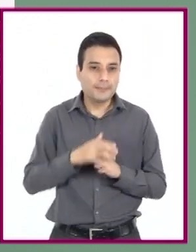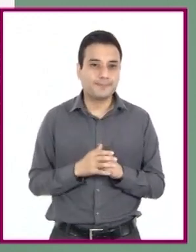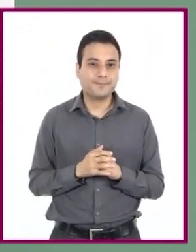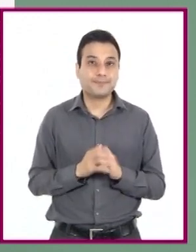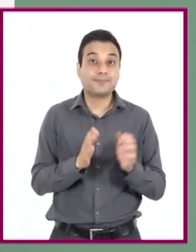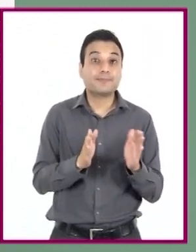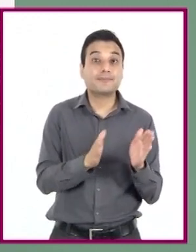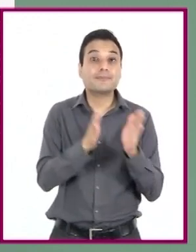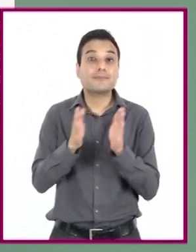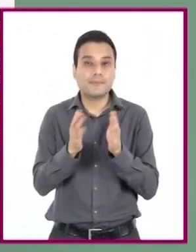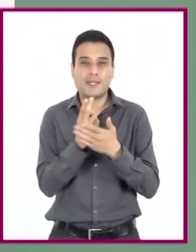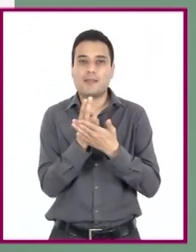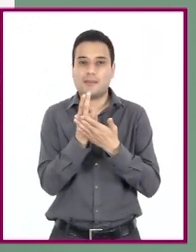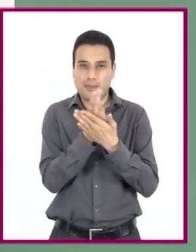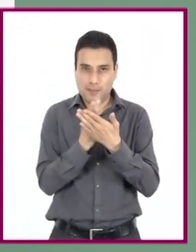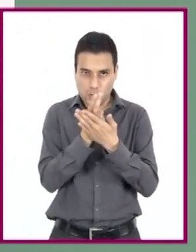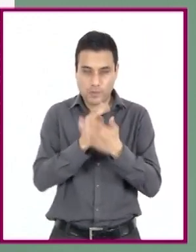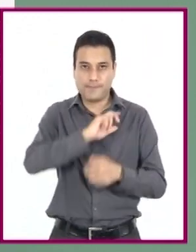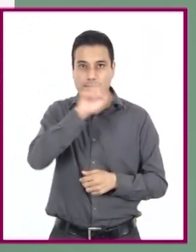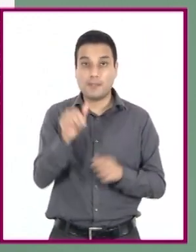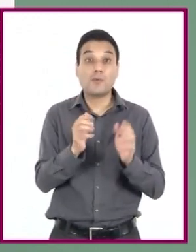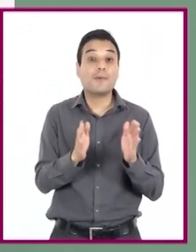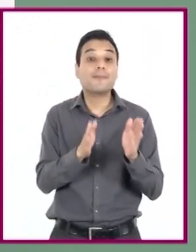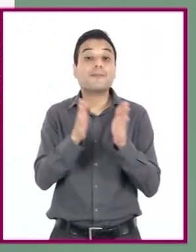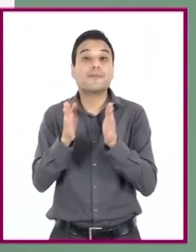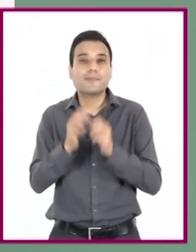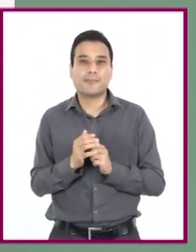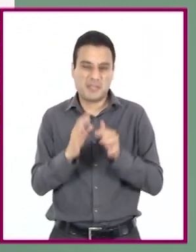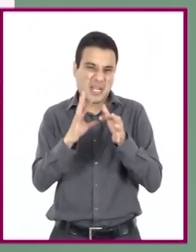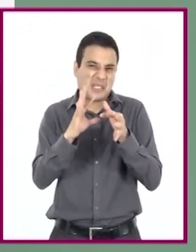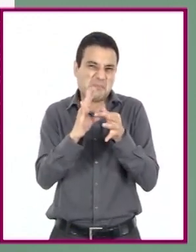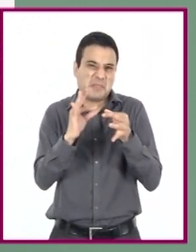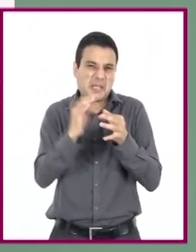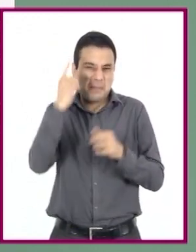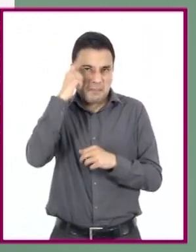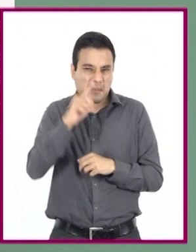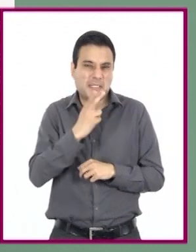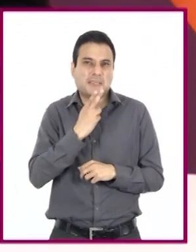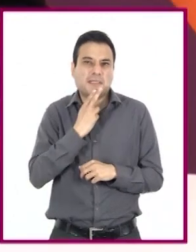se realiza el dibujo y después se describen brevemente sus funciones.